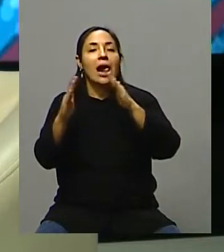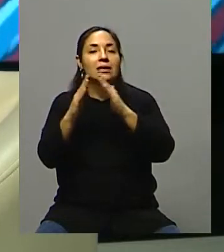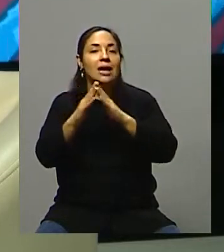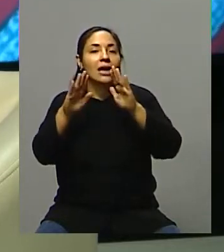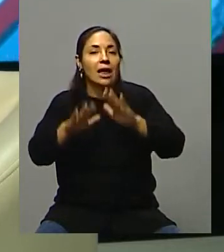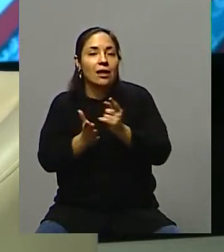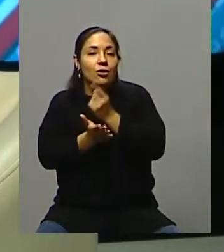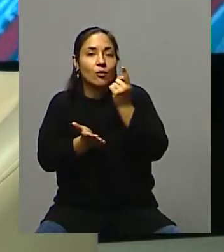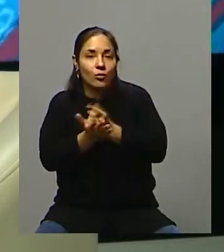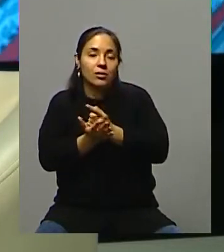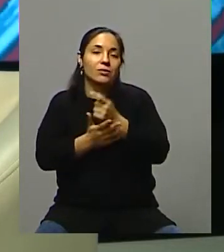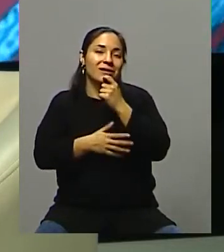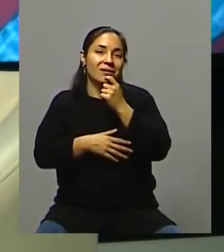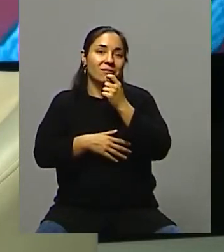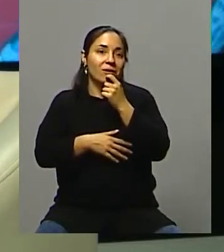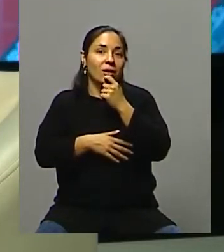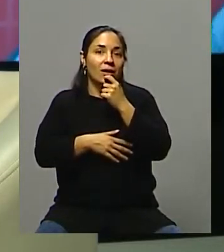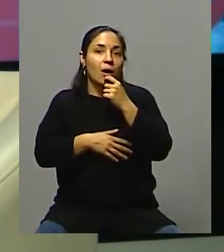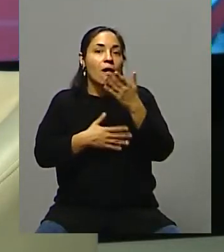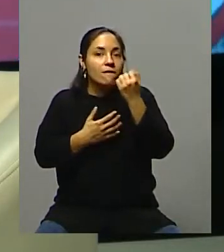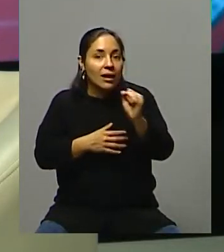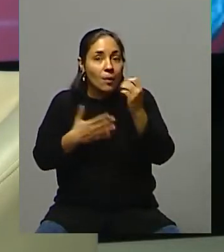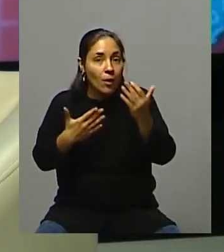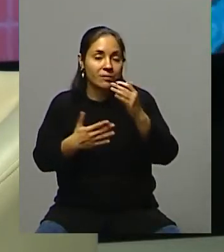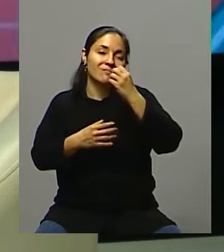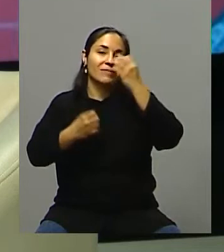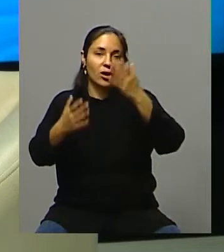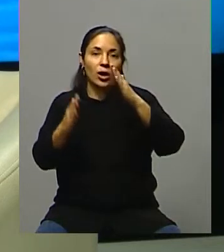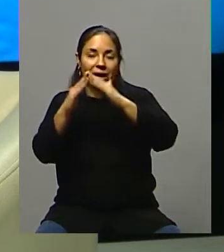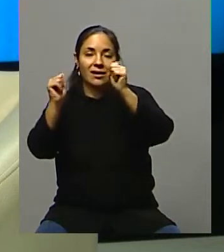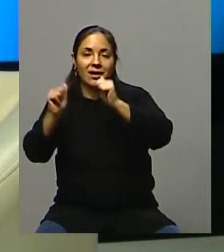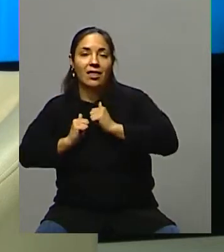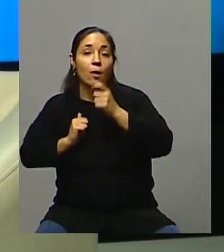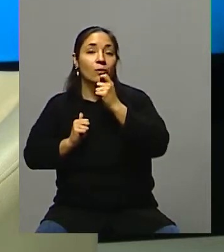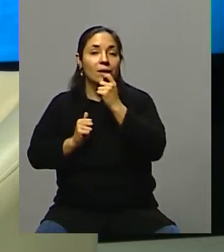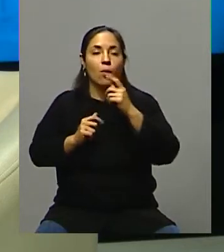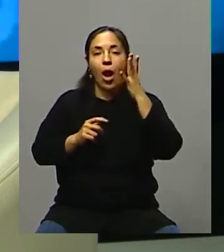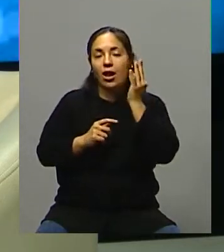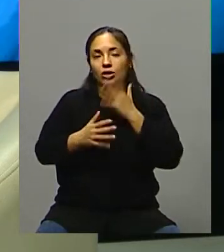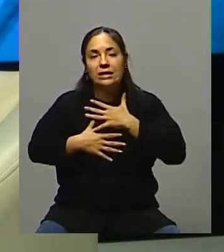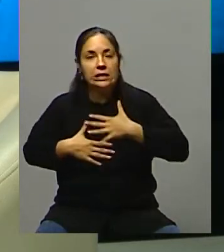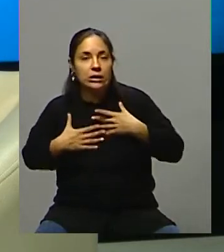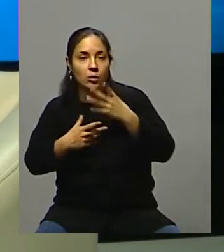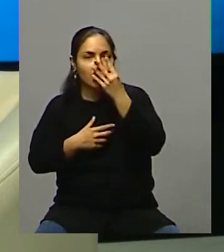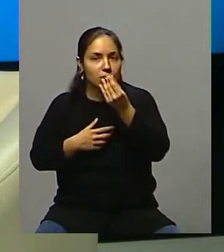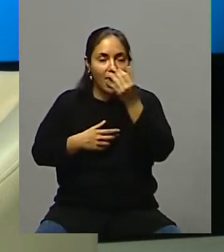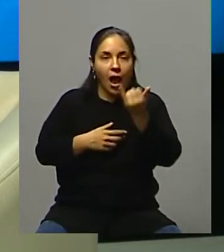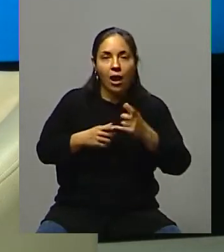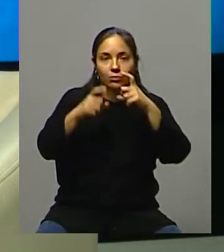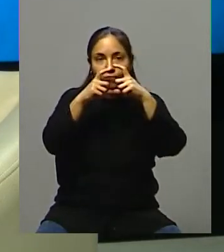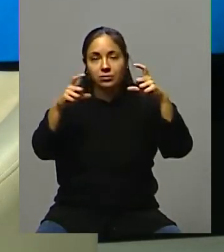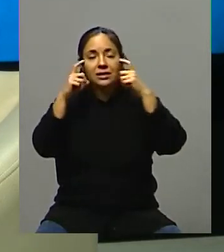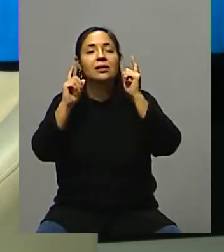concurrir a esta actividad, hacerlo. Usar el barbijo si estamos con síntomas respiratorios, un poco lo que aprendimos antes, tomar